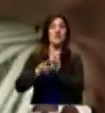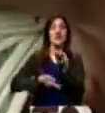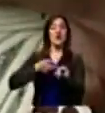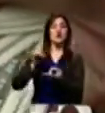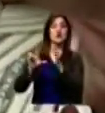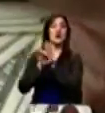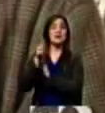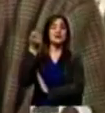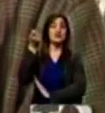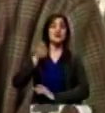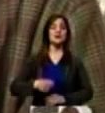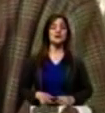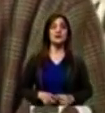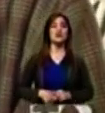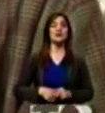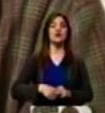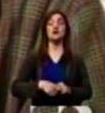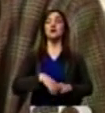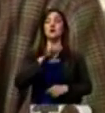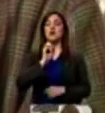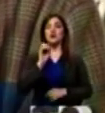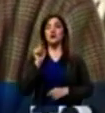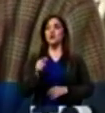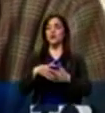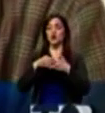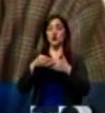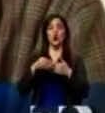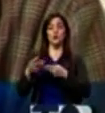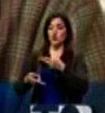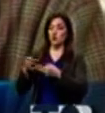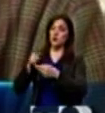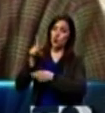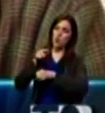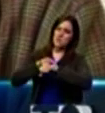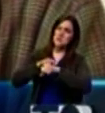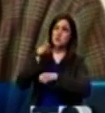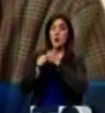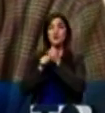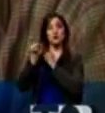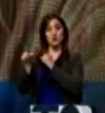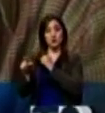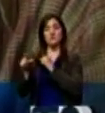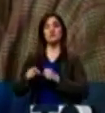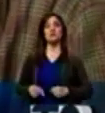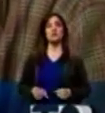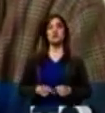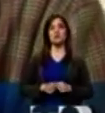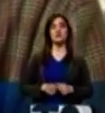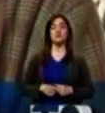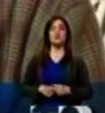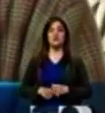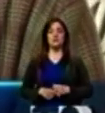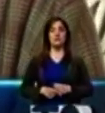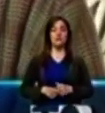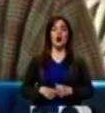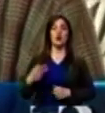de lavado de dinero. $500.000 y le dijeron que le iban a montar un negocio y que al plazo de un año ella iba a obtener solamente